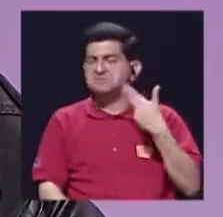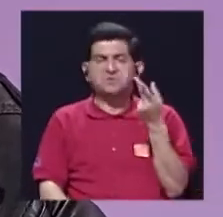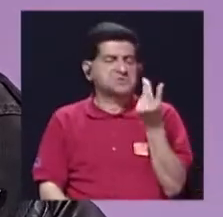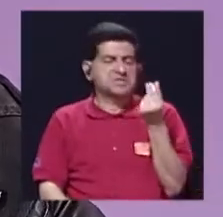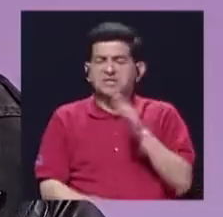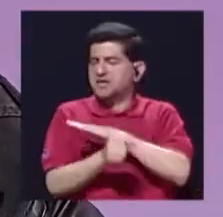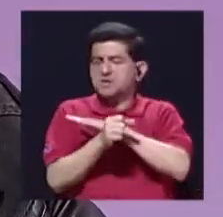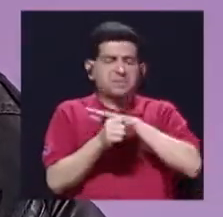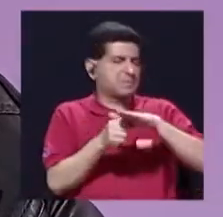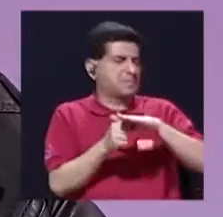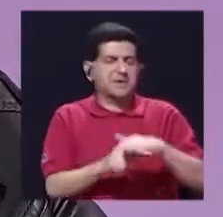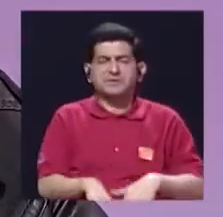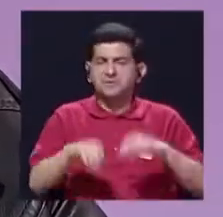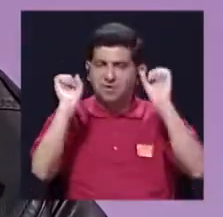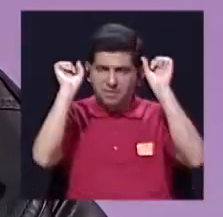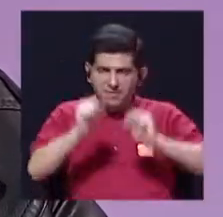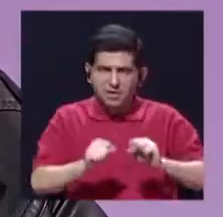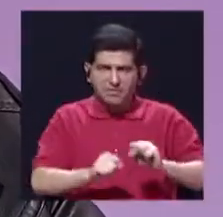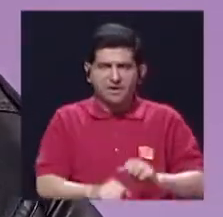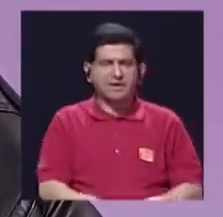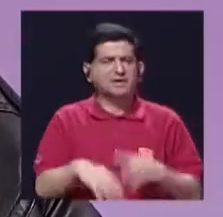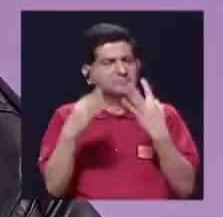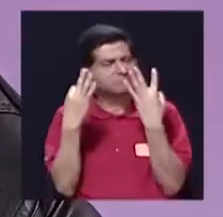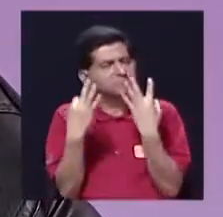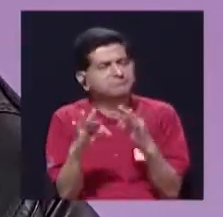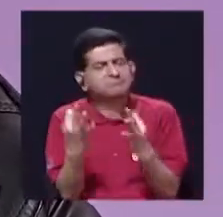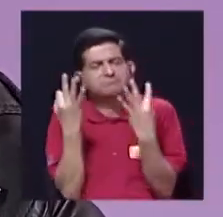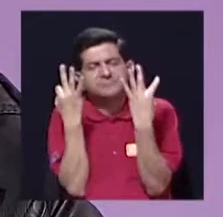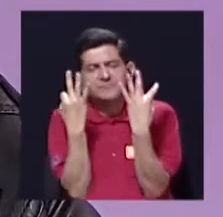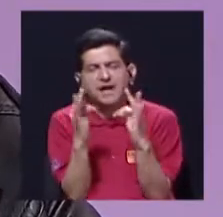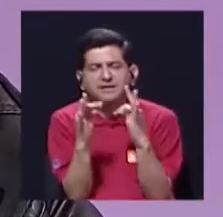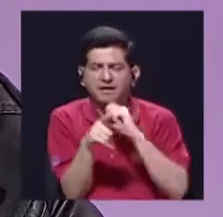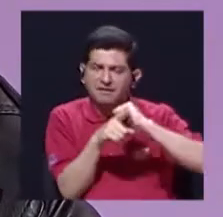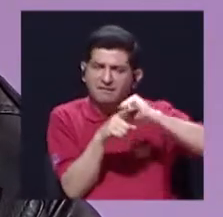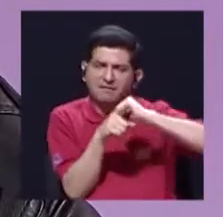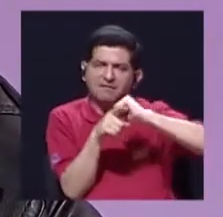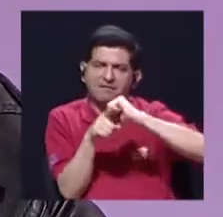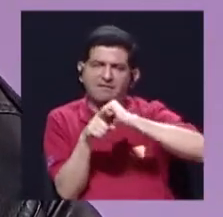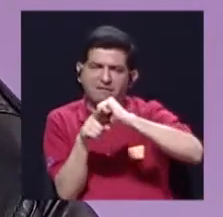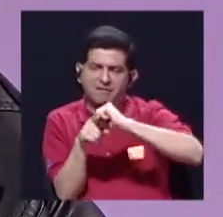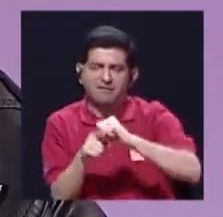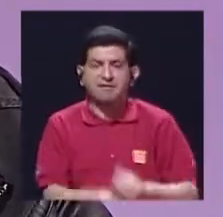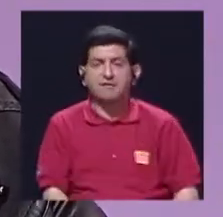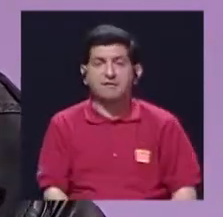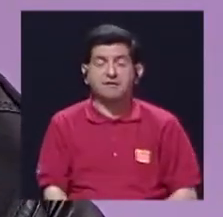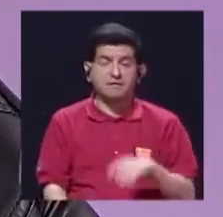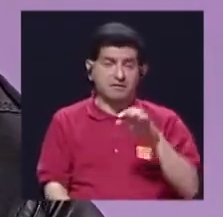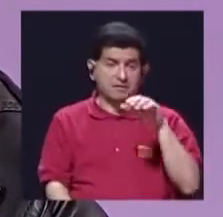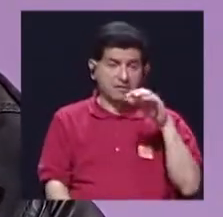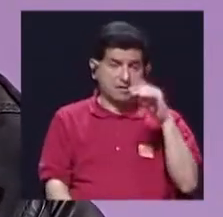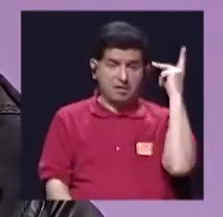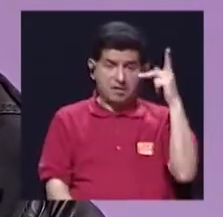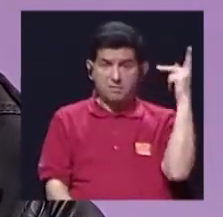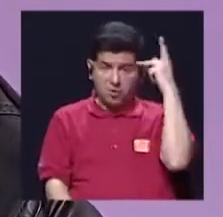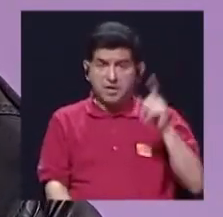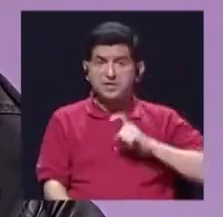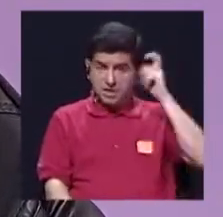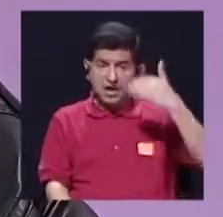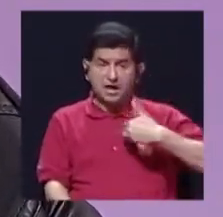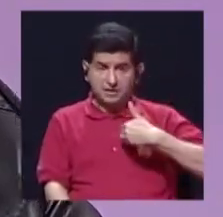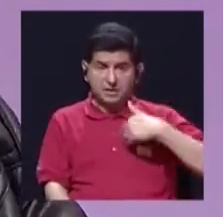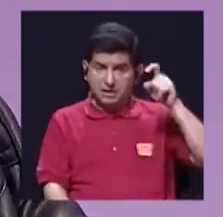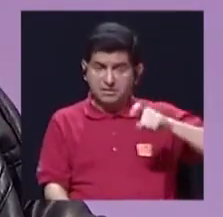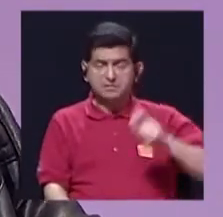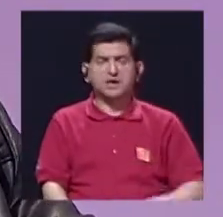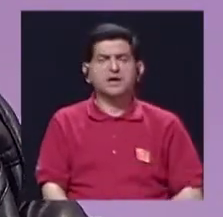dinero posiblemente para capacitar y para tener políticas de género, que es lo que